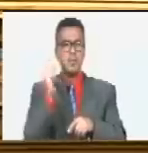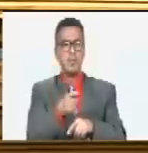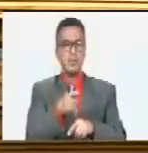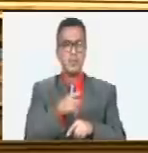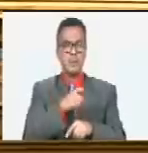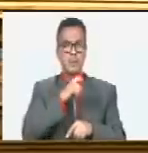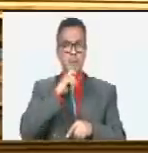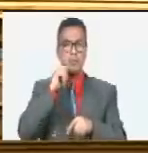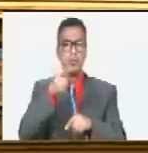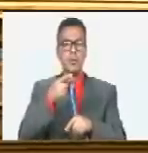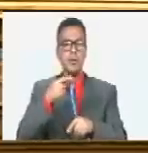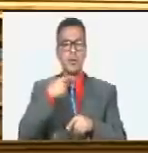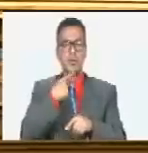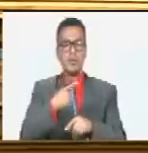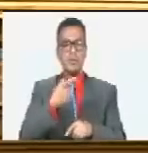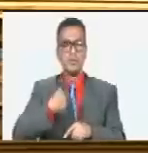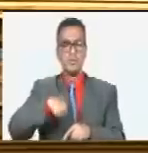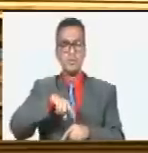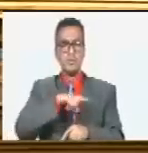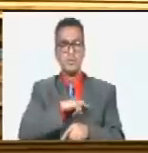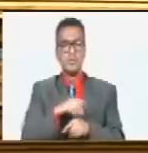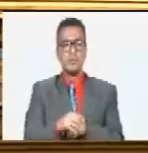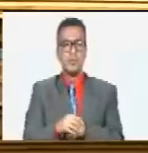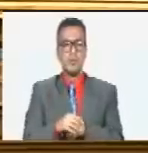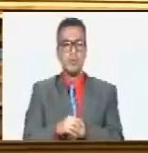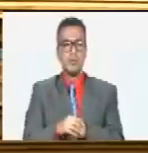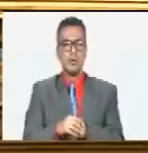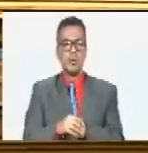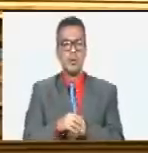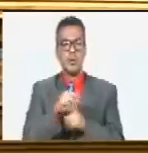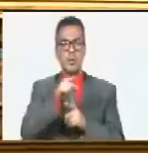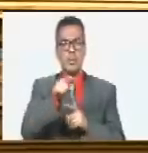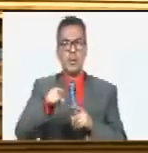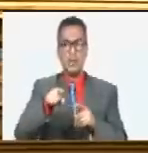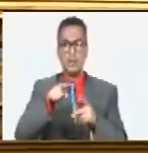mismos denuestos, se atreve a los mismos insultos.